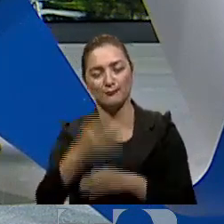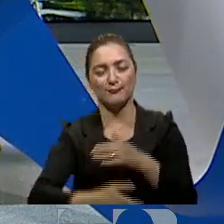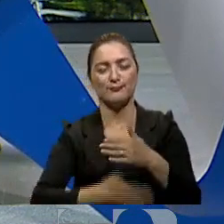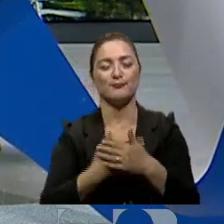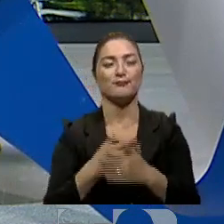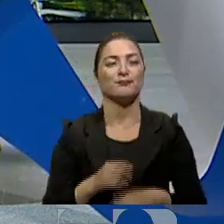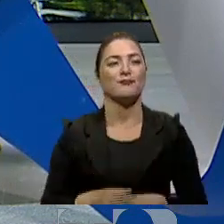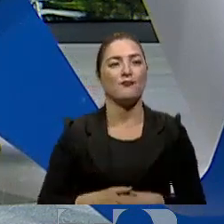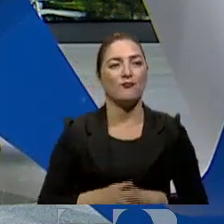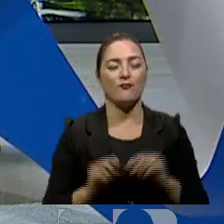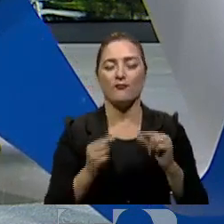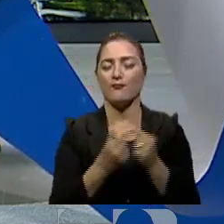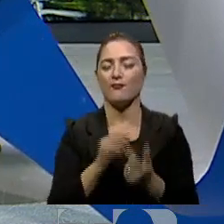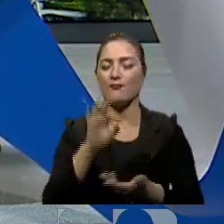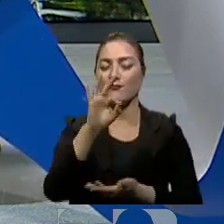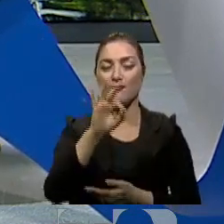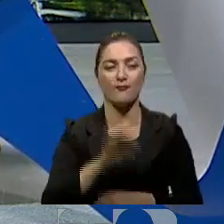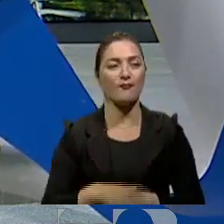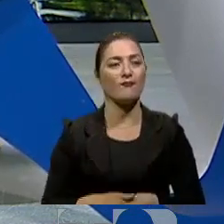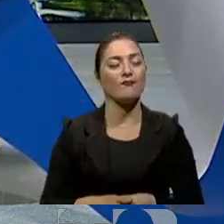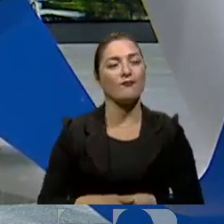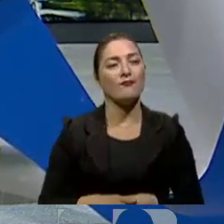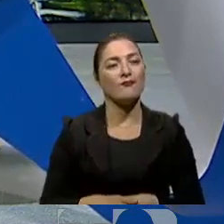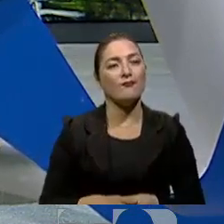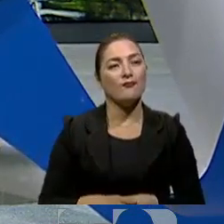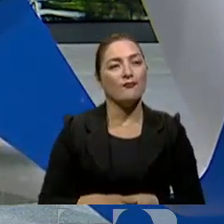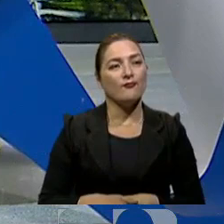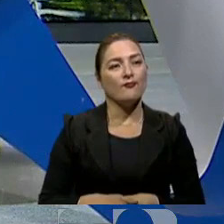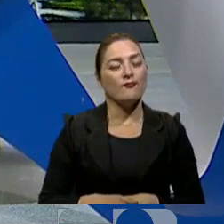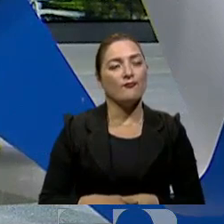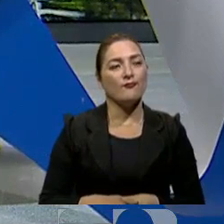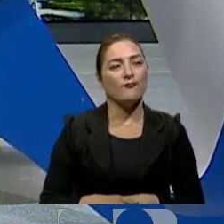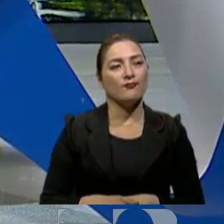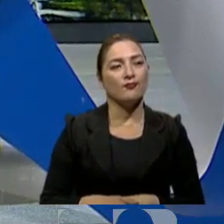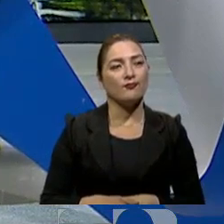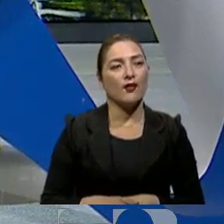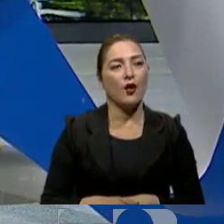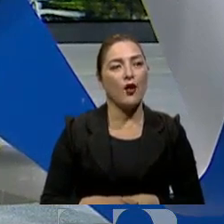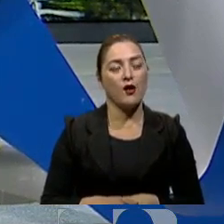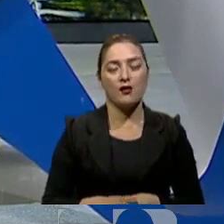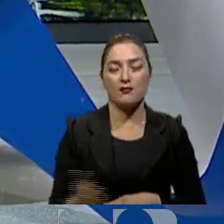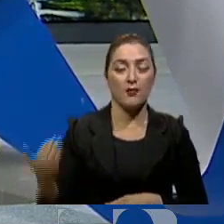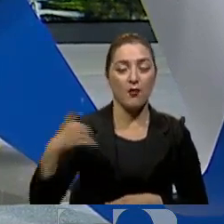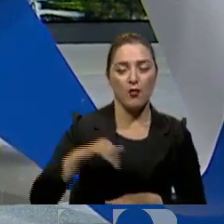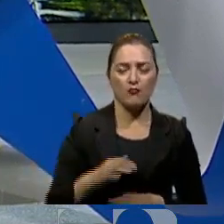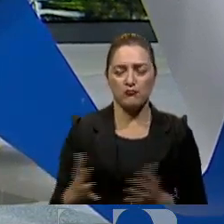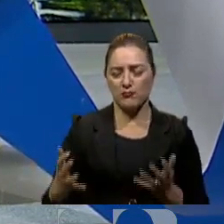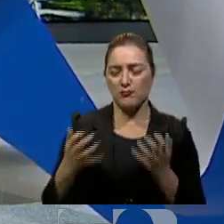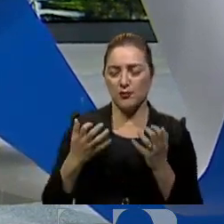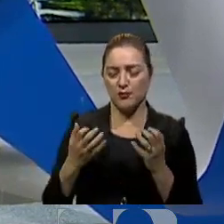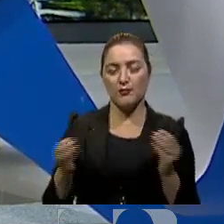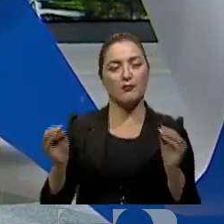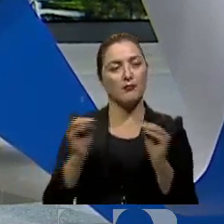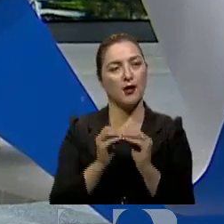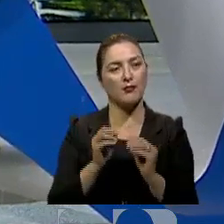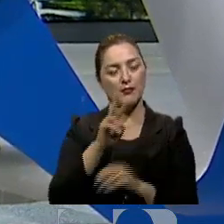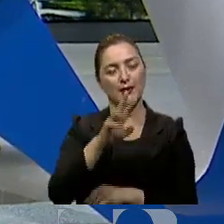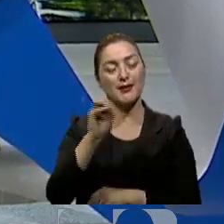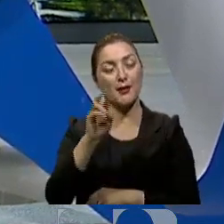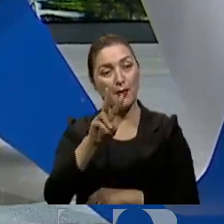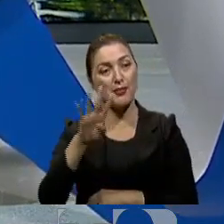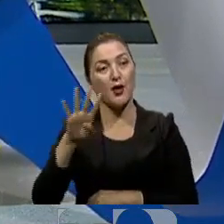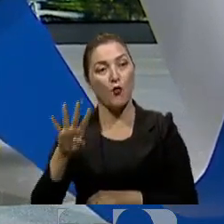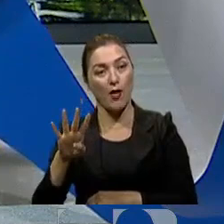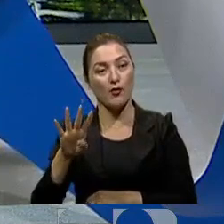Olímpicos, entonces, con un gran representante. Y seguro ya se irán. Por supuesto, yo sí me quiero ir a París. ¿Cómo así? 2024, París, allá voy.